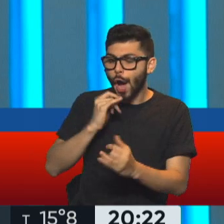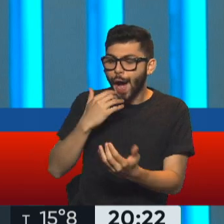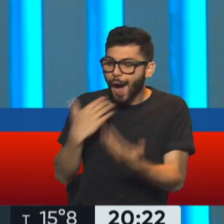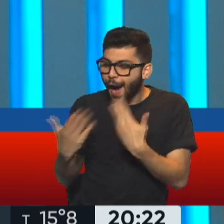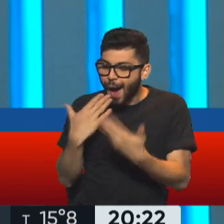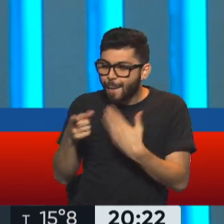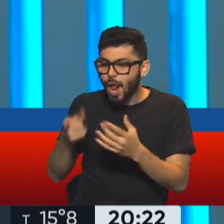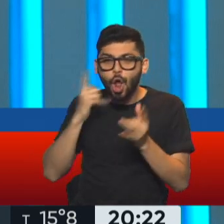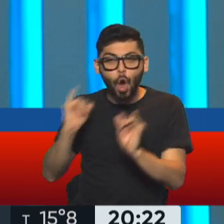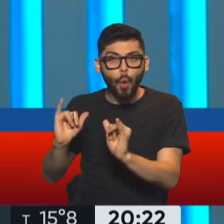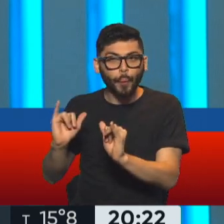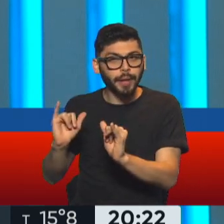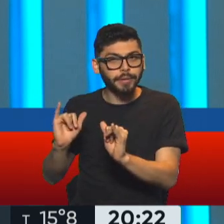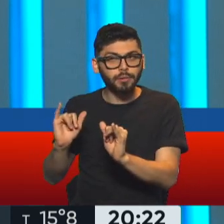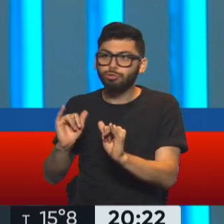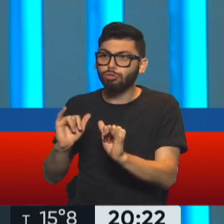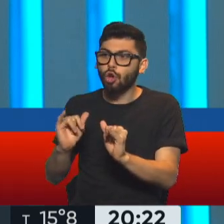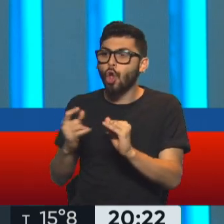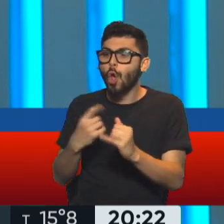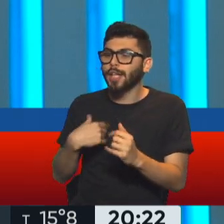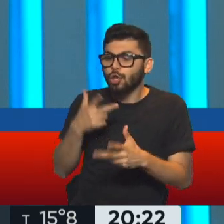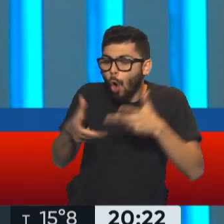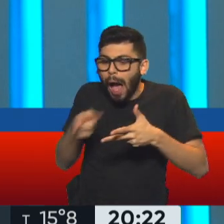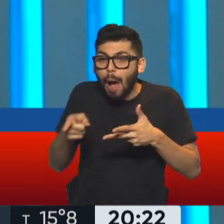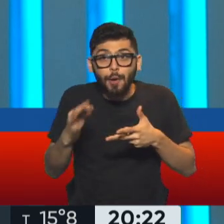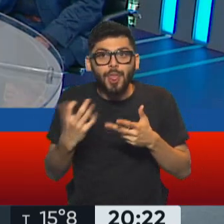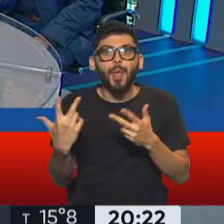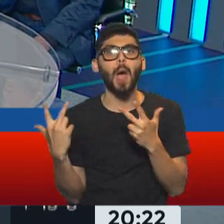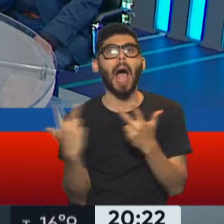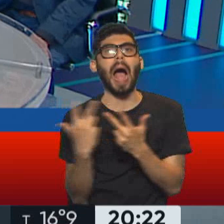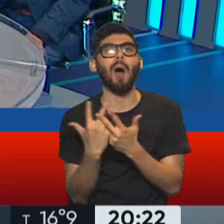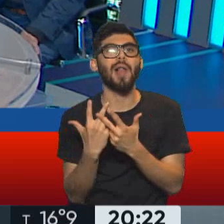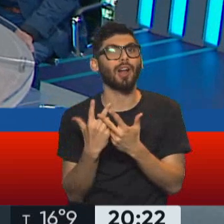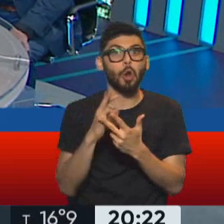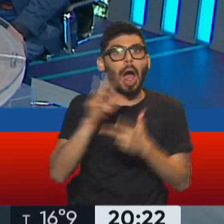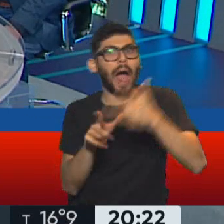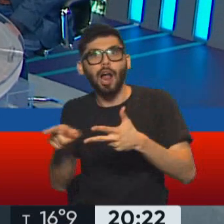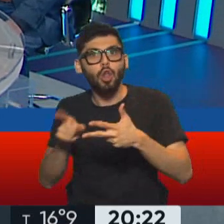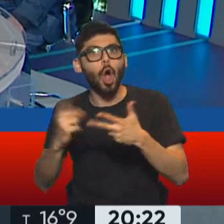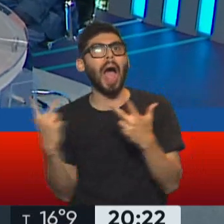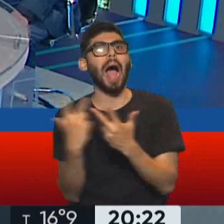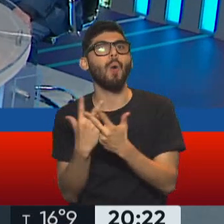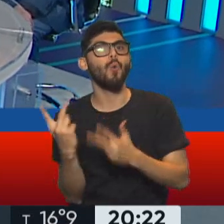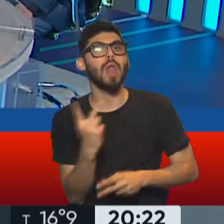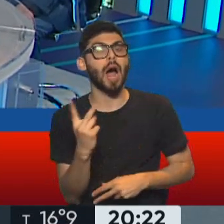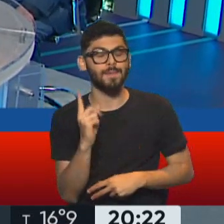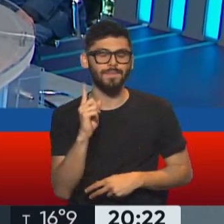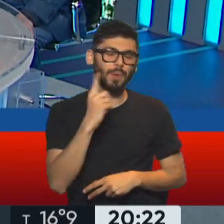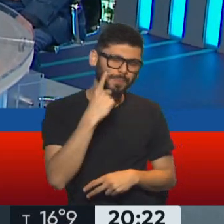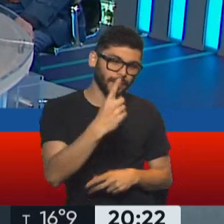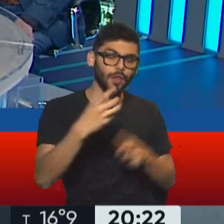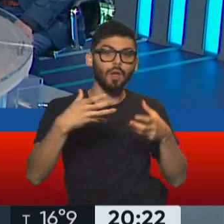No, hay que hablar con los jóvenes. Claro, pero fíjate que el gran movimiento del feminismo es un